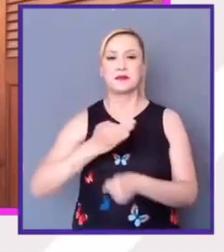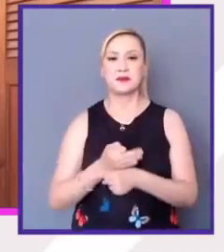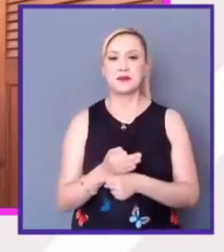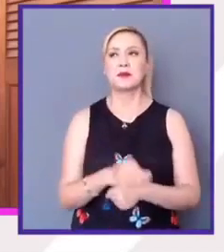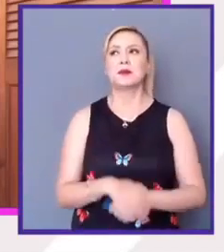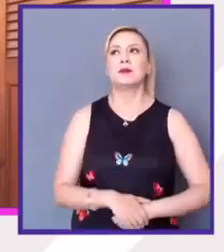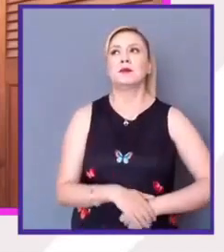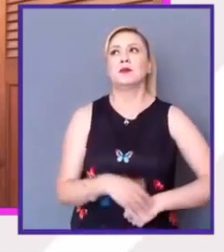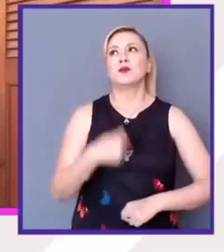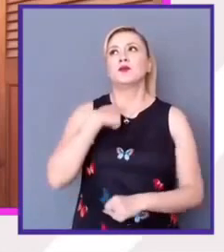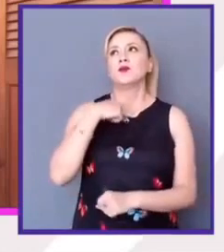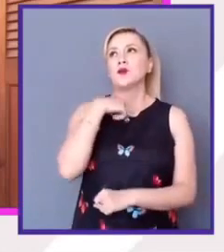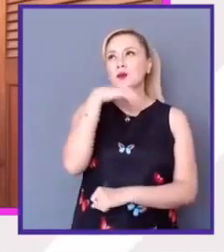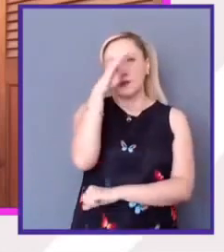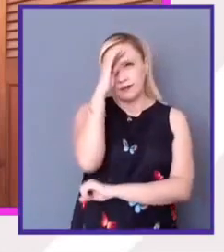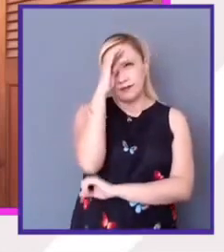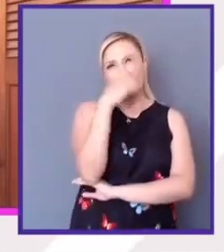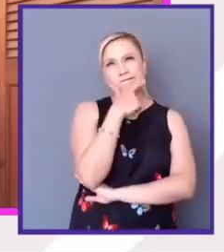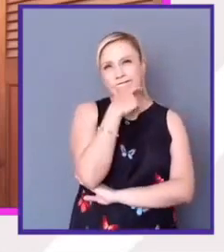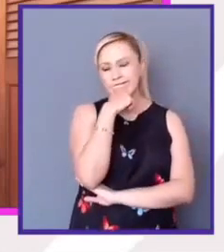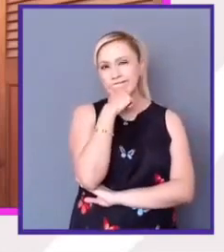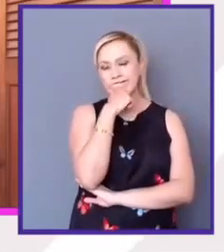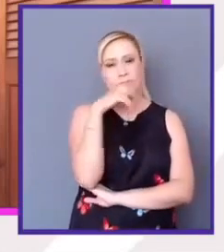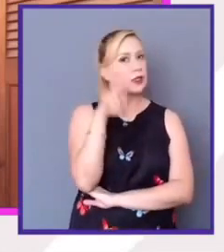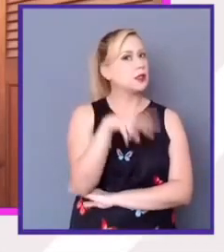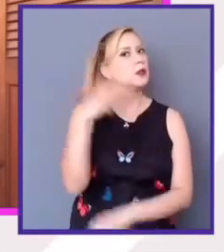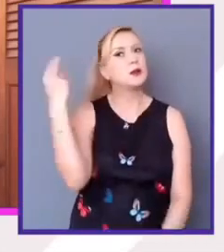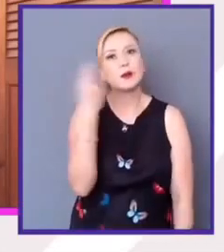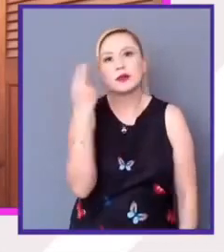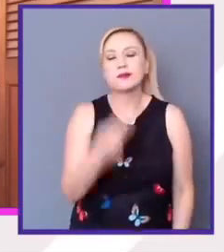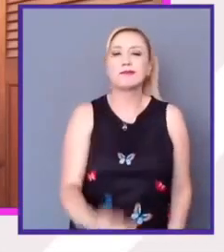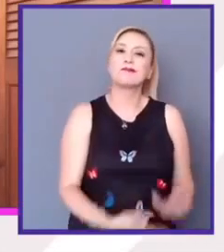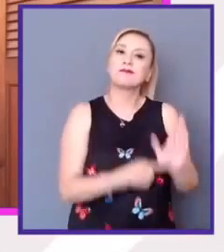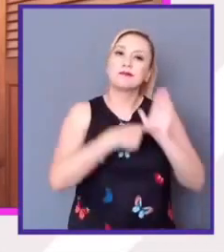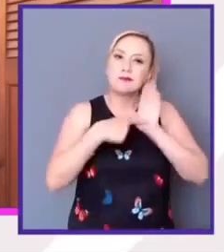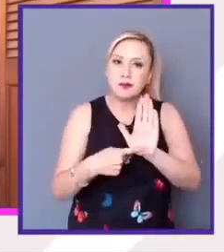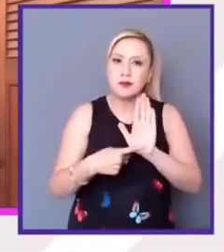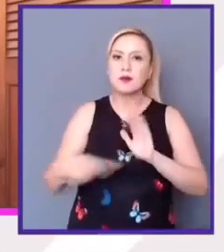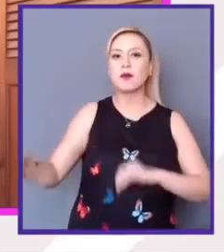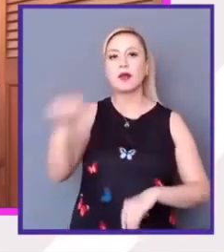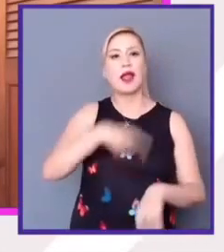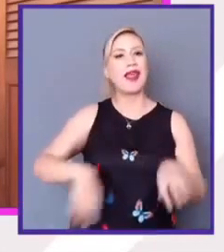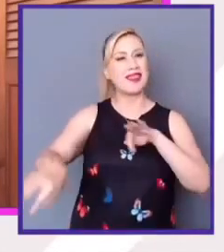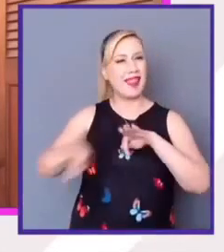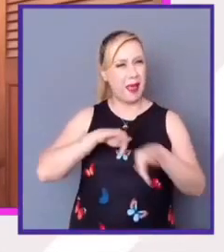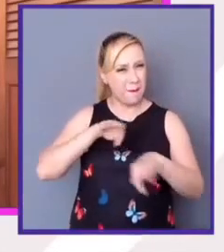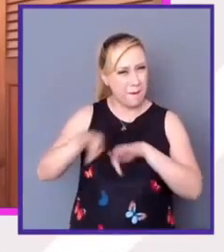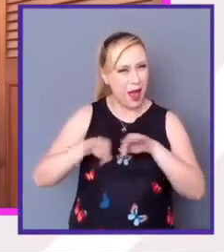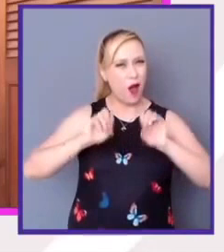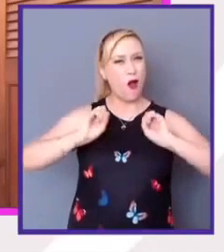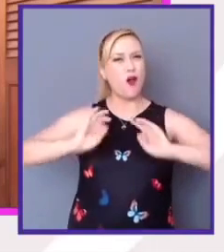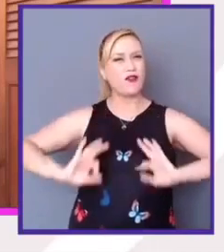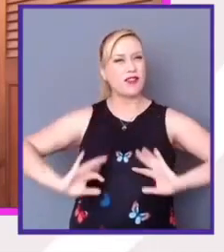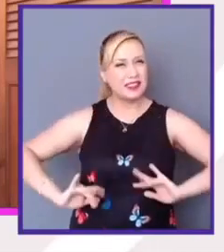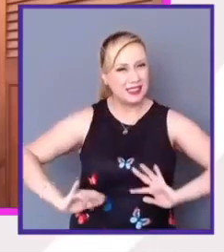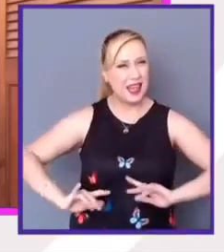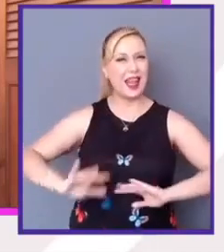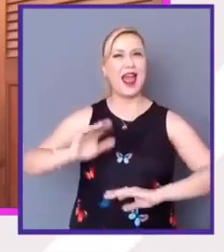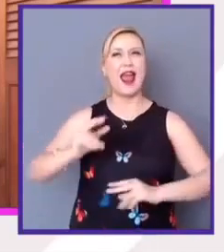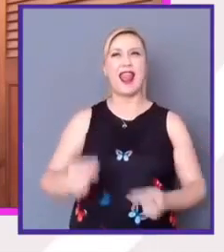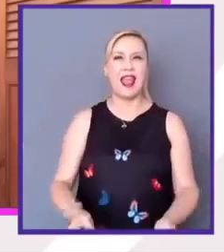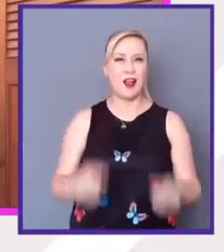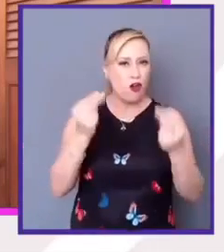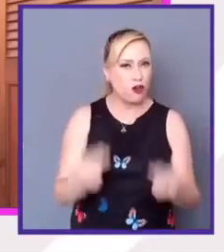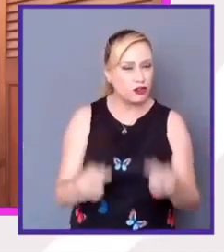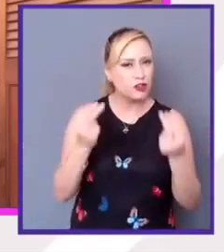que justo lo que es urgente es visibilizar que los espacios laborales y sobre todo los espacios empresariales como corporativos